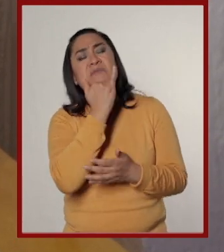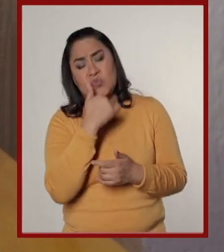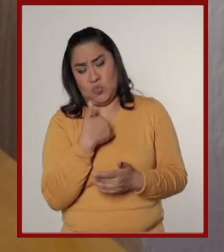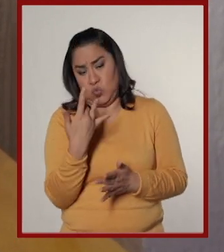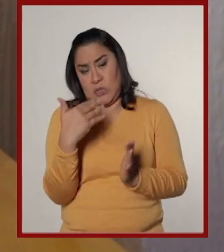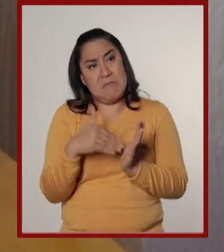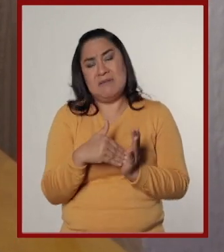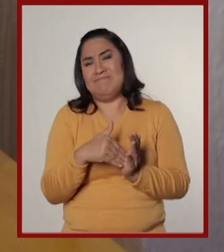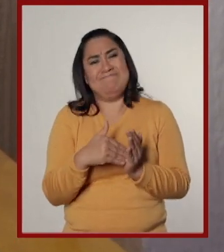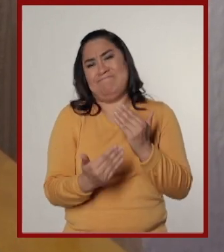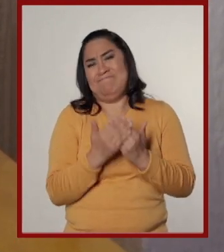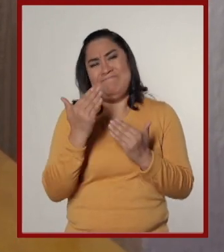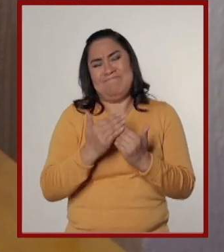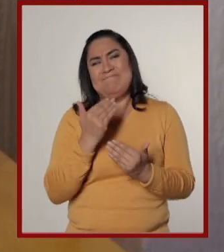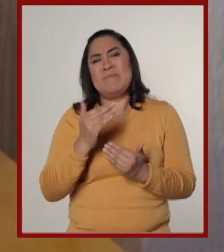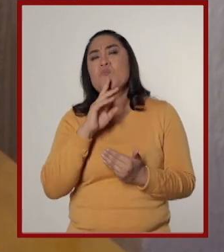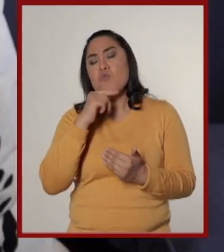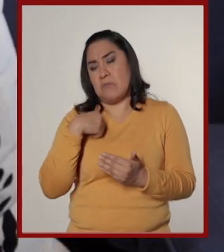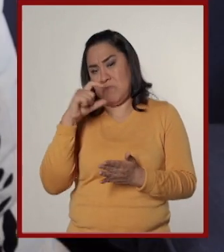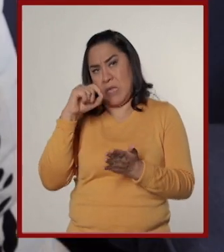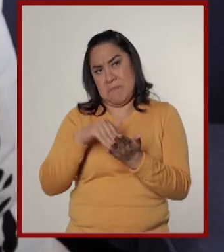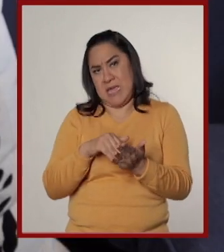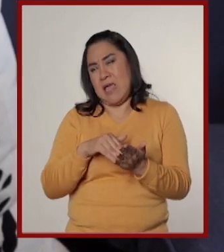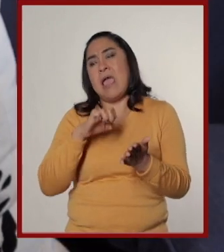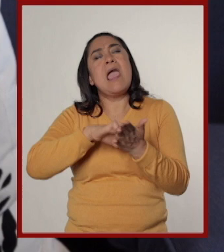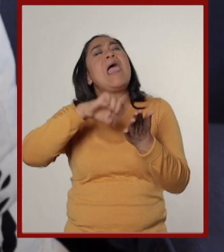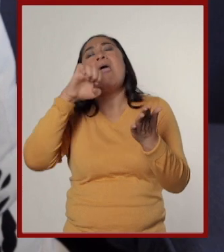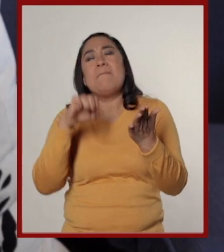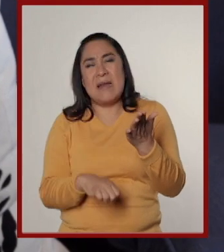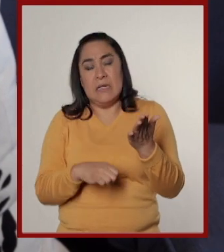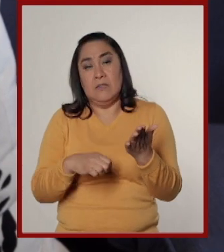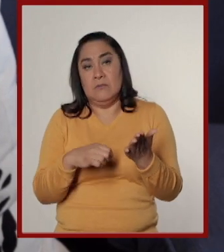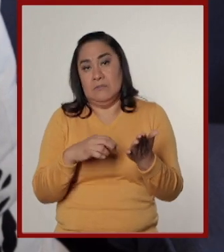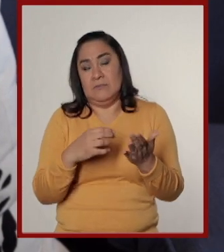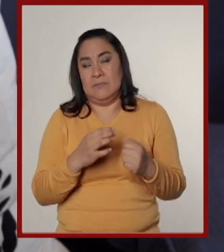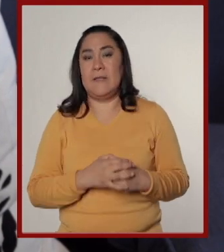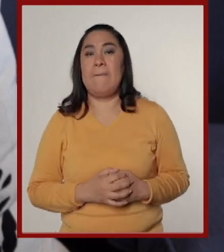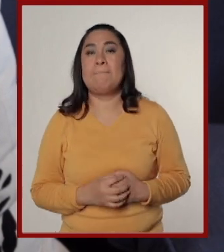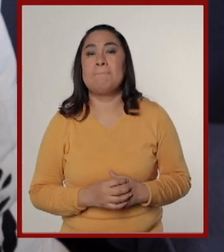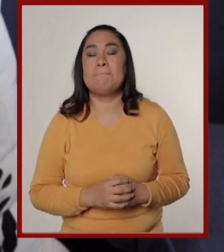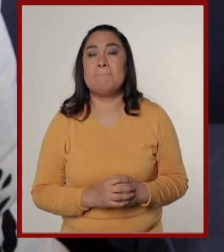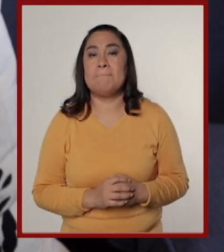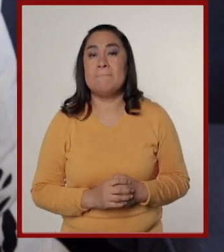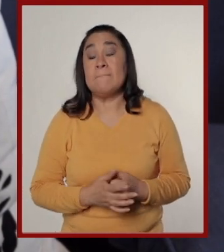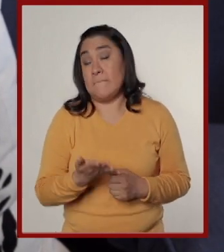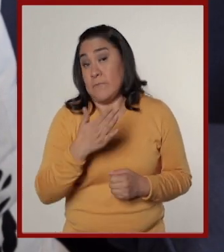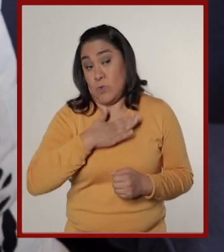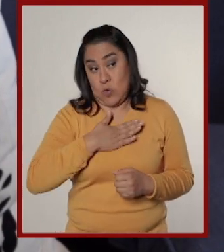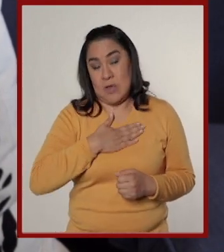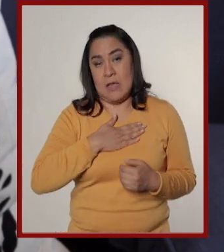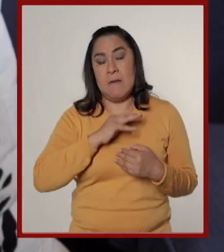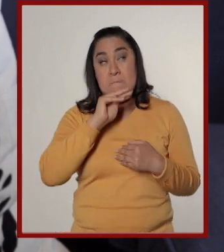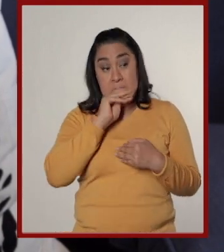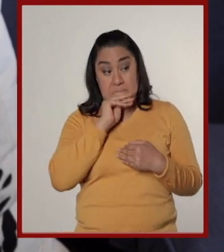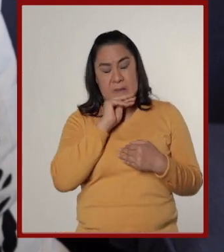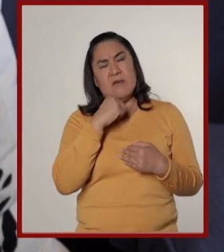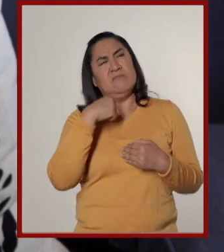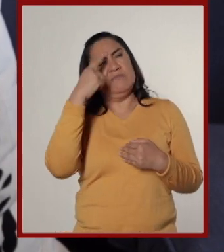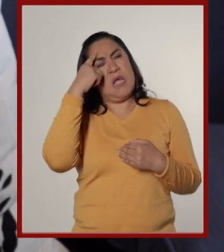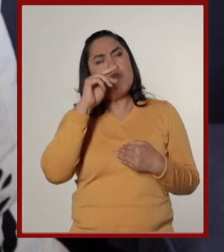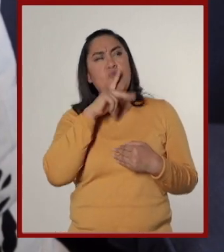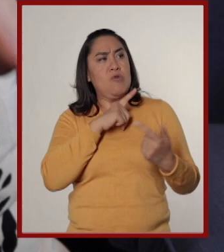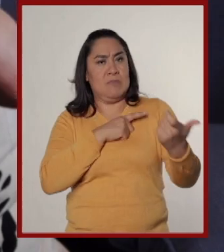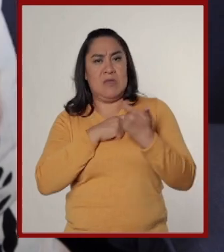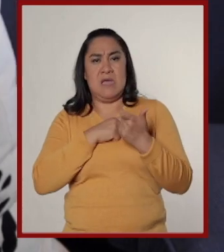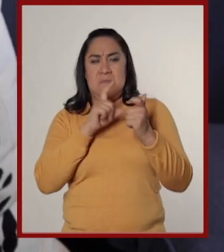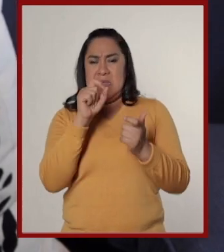juez? Sí, yo creo que justo cuando dices, cuando uno se sienta a la negociación, te expresas de tal manera que